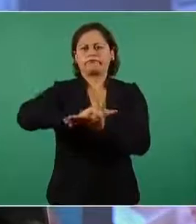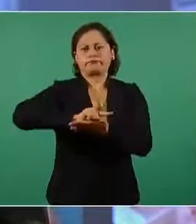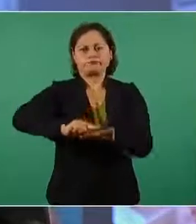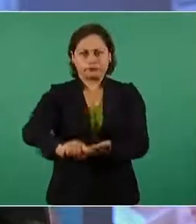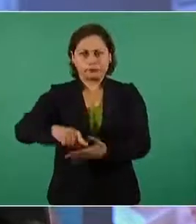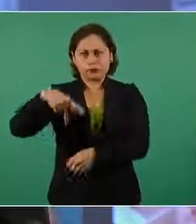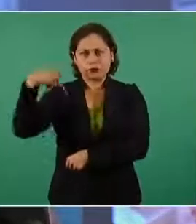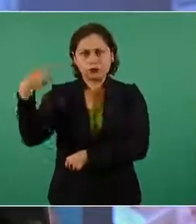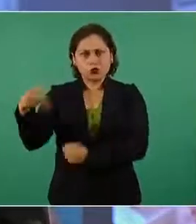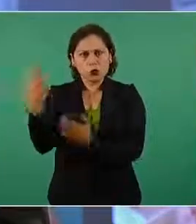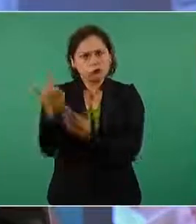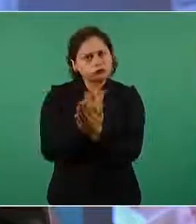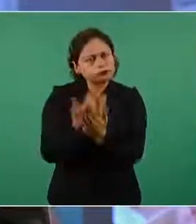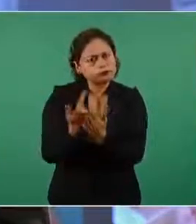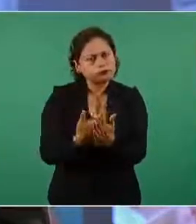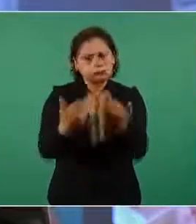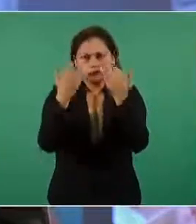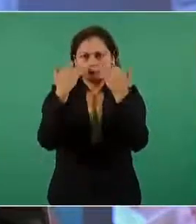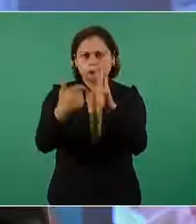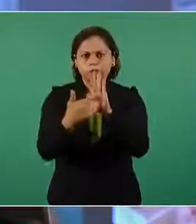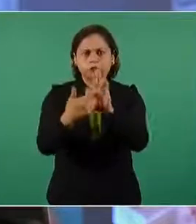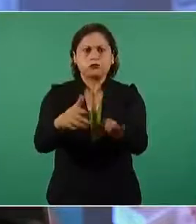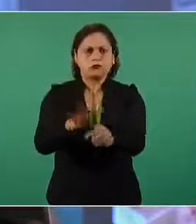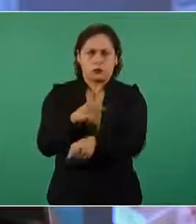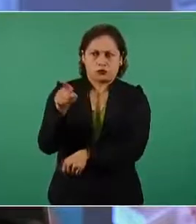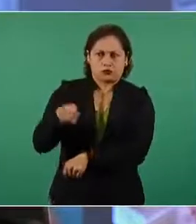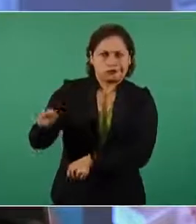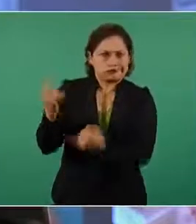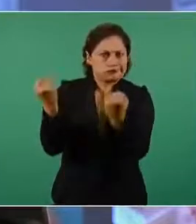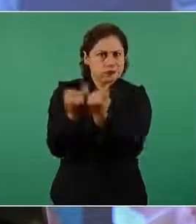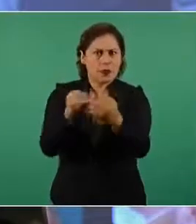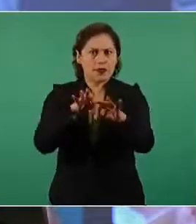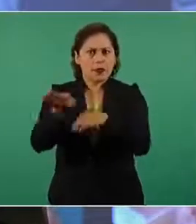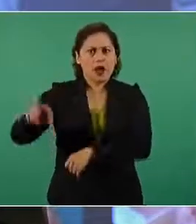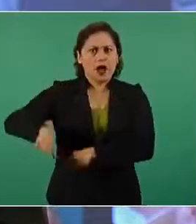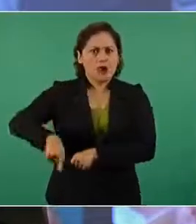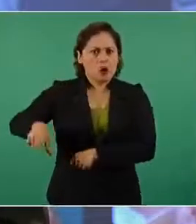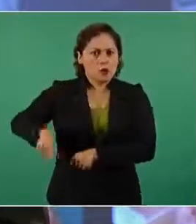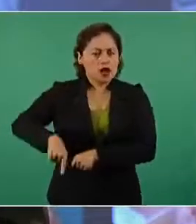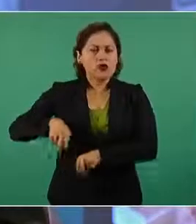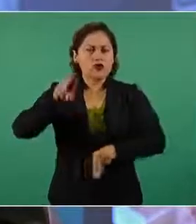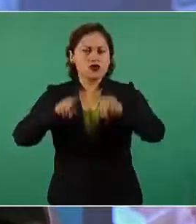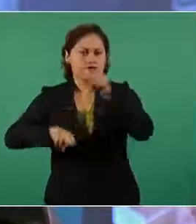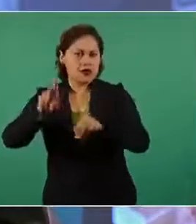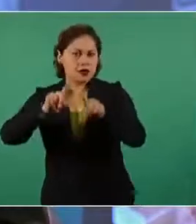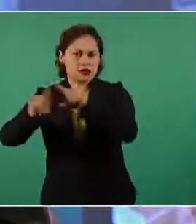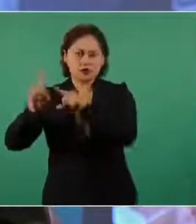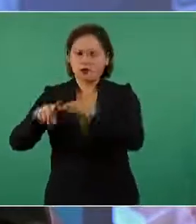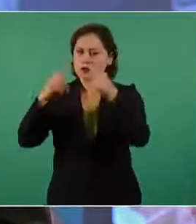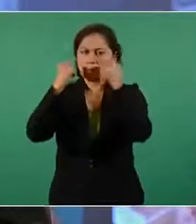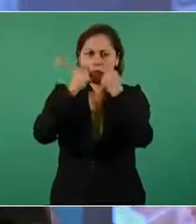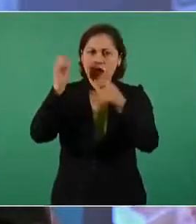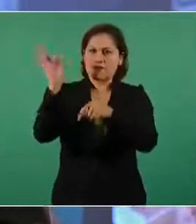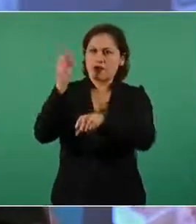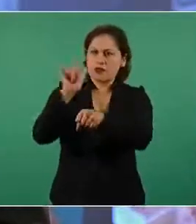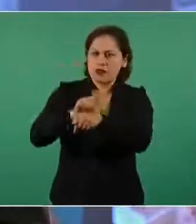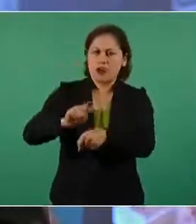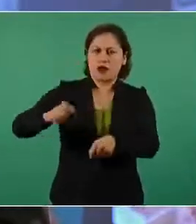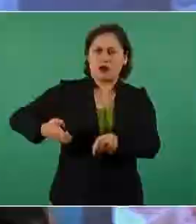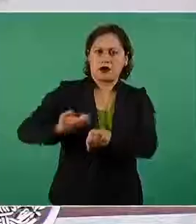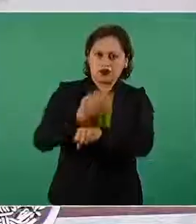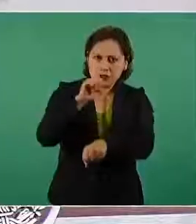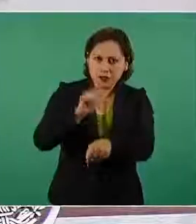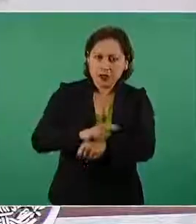de cuentas a la que estamos obligados los servidores públicos de los tres órdenes de gobierno, estamos realizando un trabajo de una